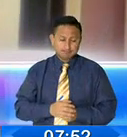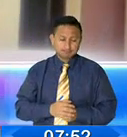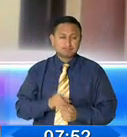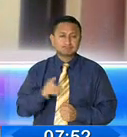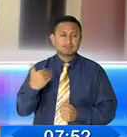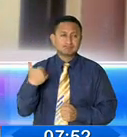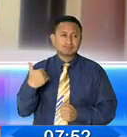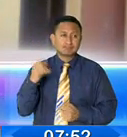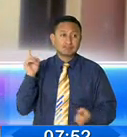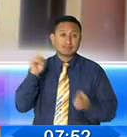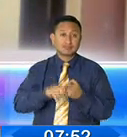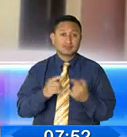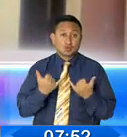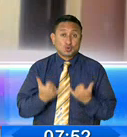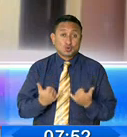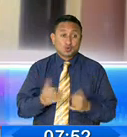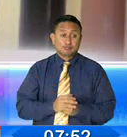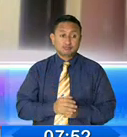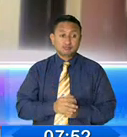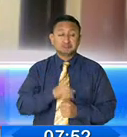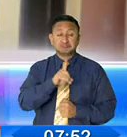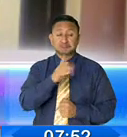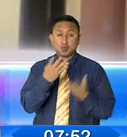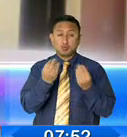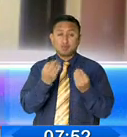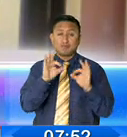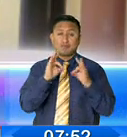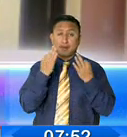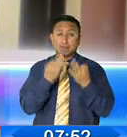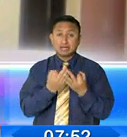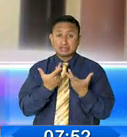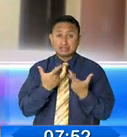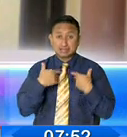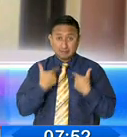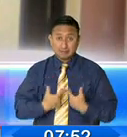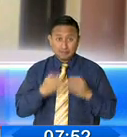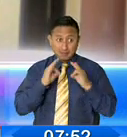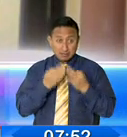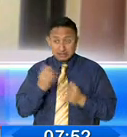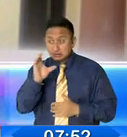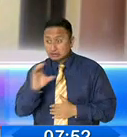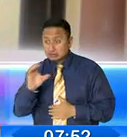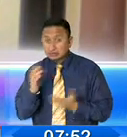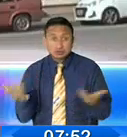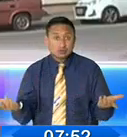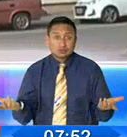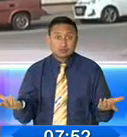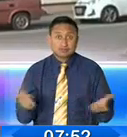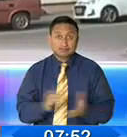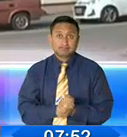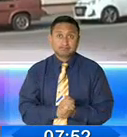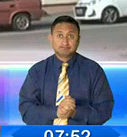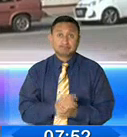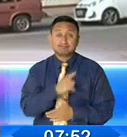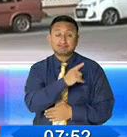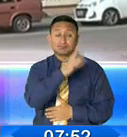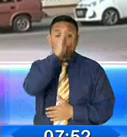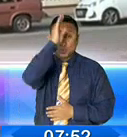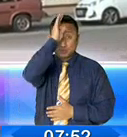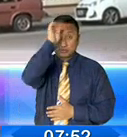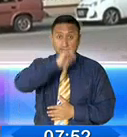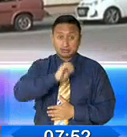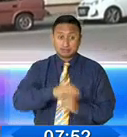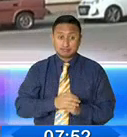hasta ahora a cientos de familias buscando a sus parientes fallecidos. En esta casa de salud se señalan actos